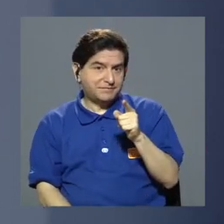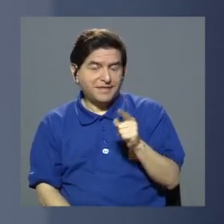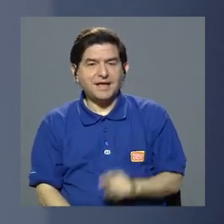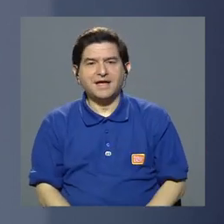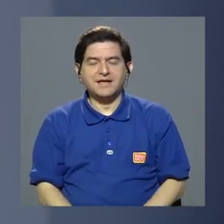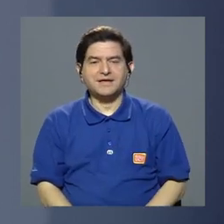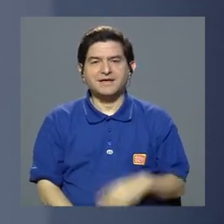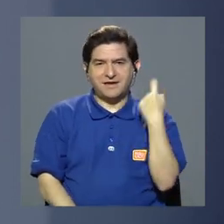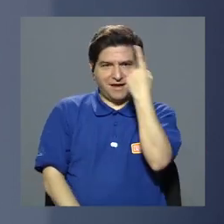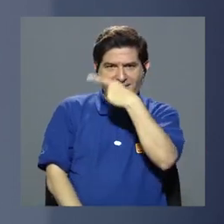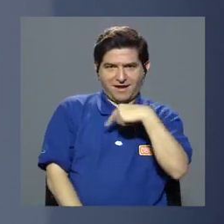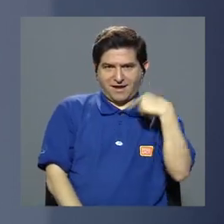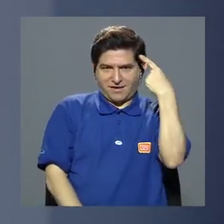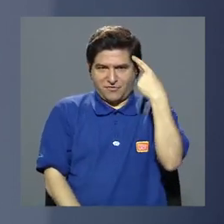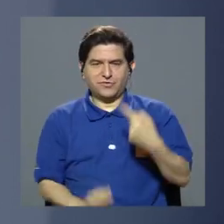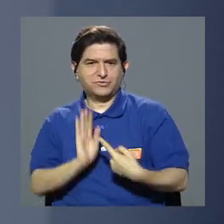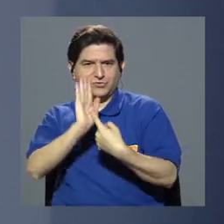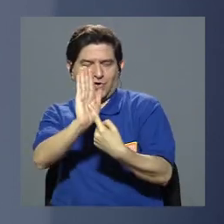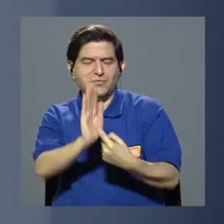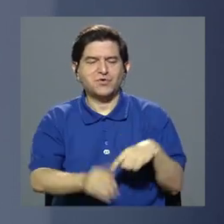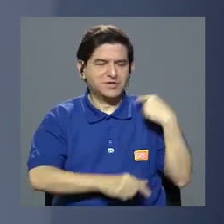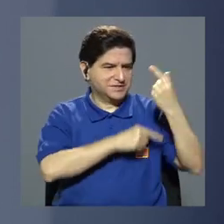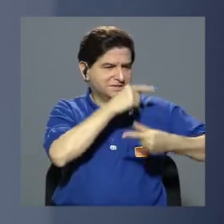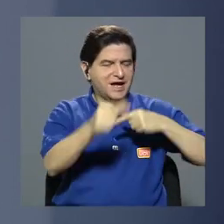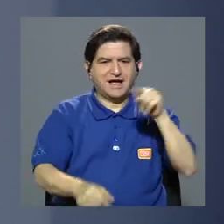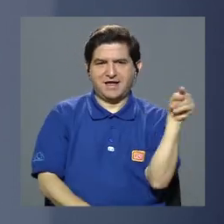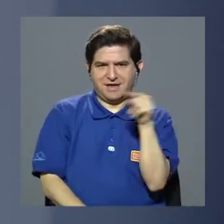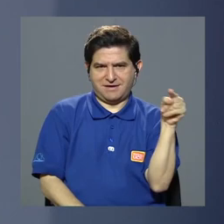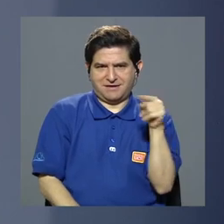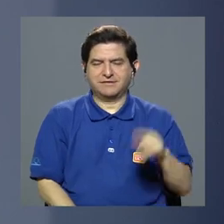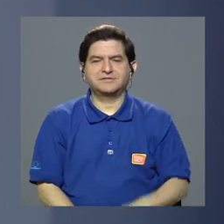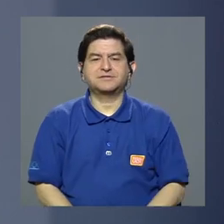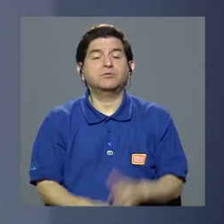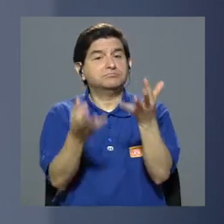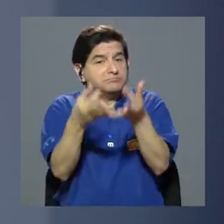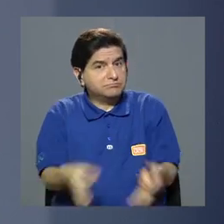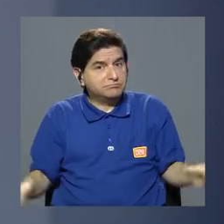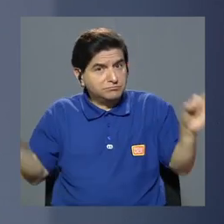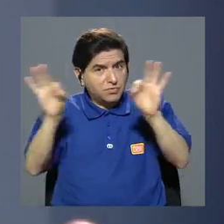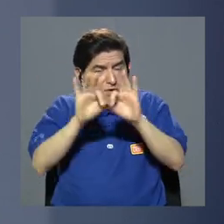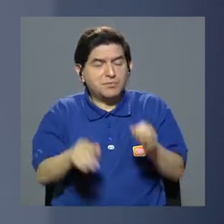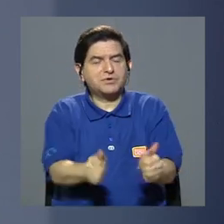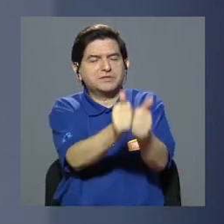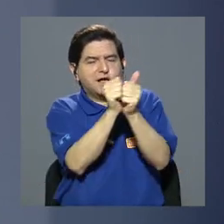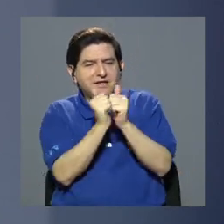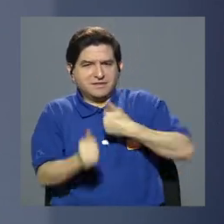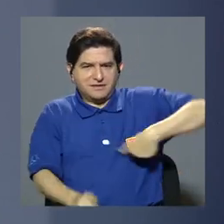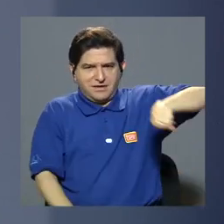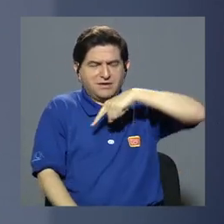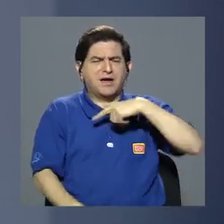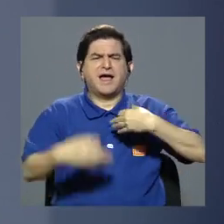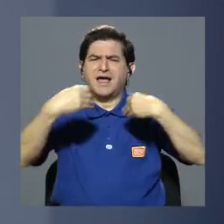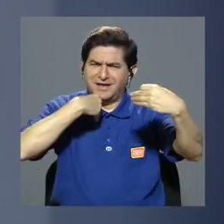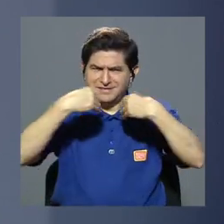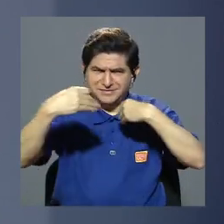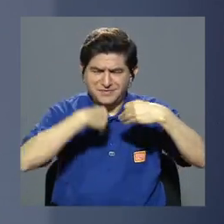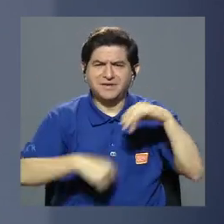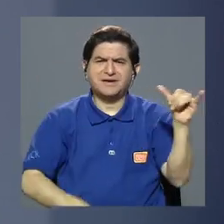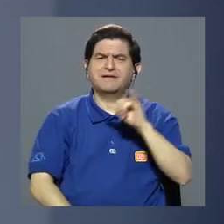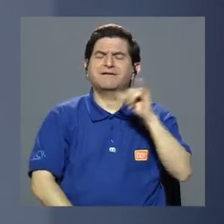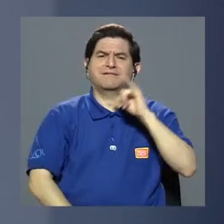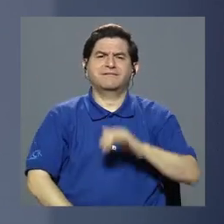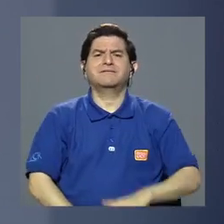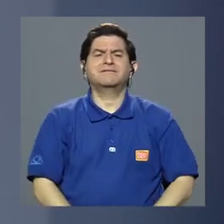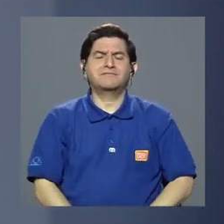digámoslo así el rostro de generación z y por eso es importante que ella nos acompañará para que nos cuente